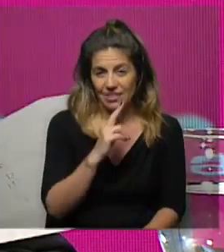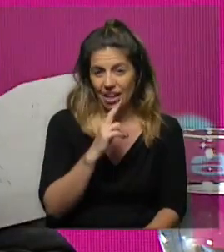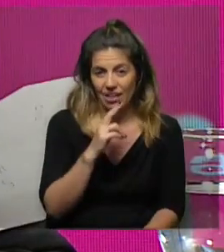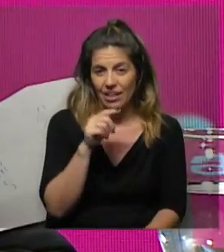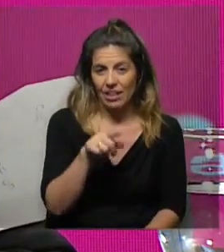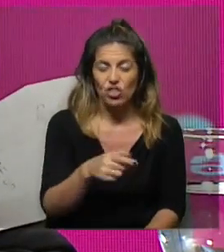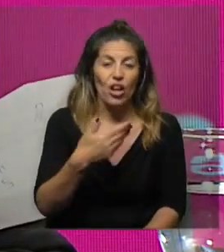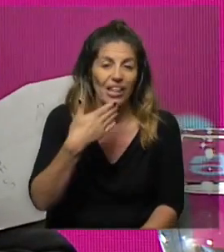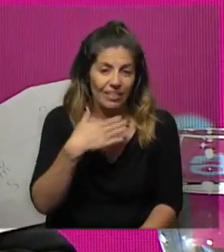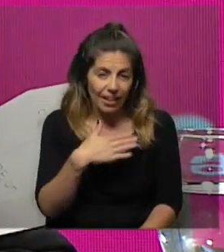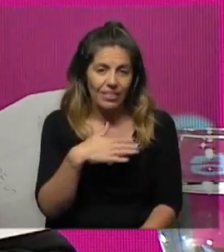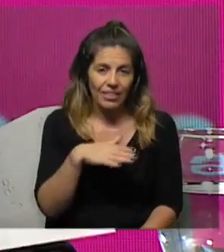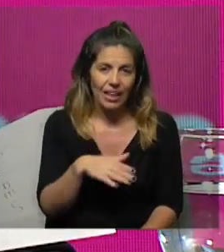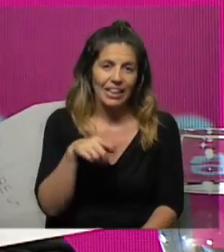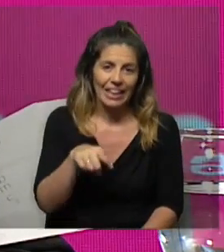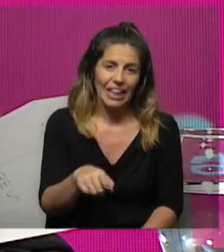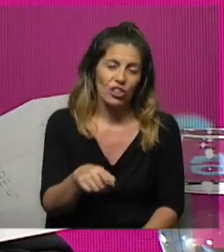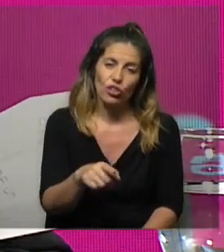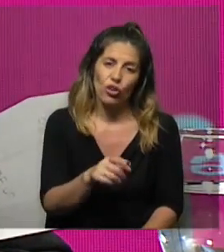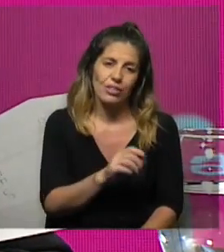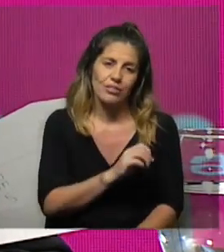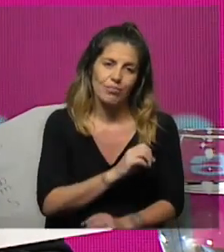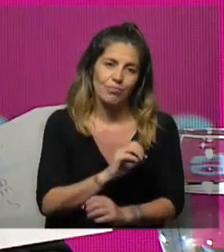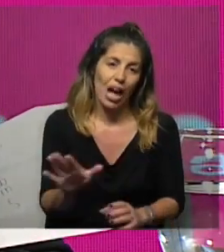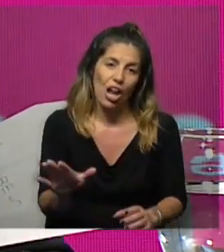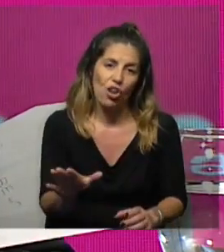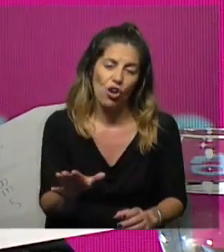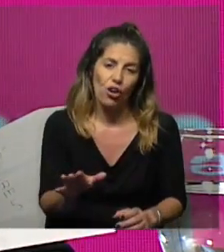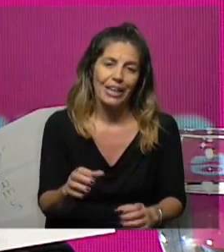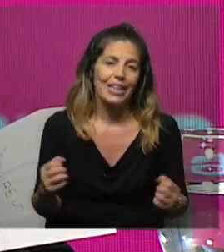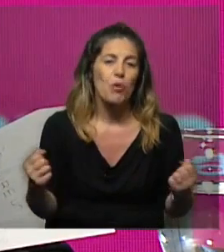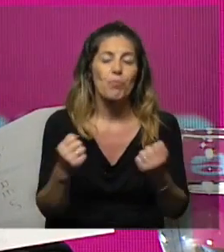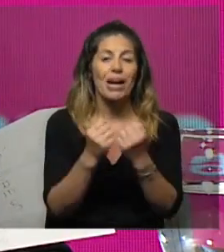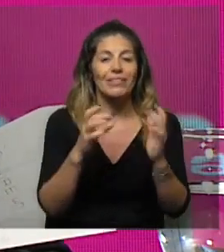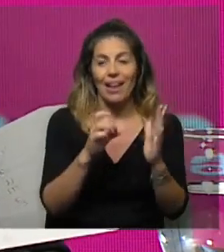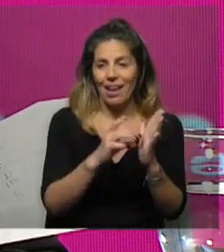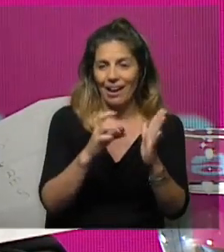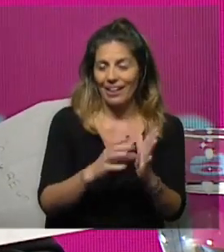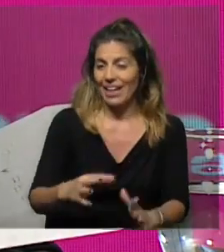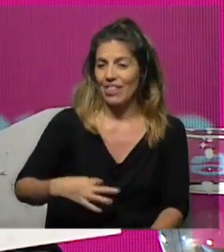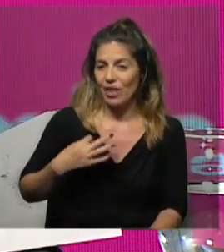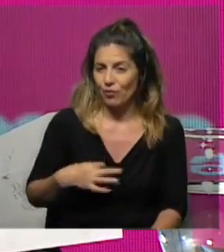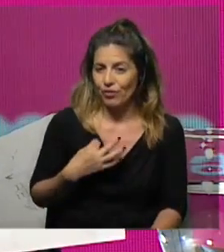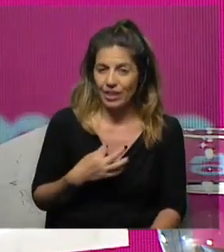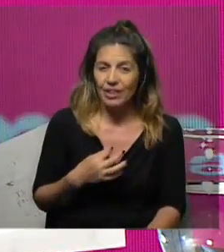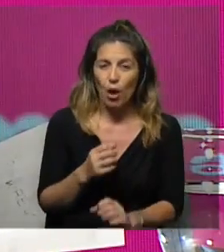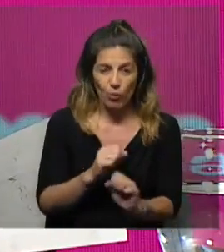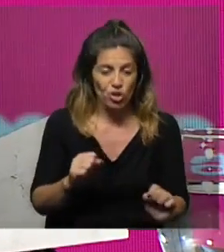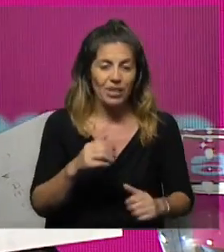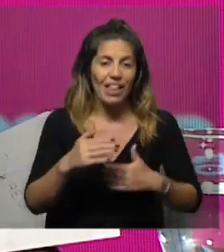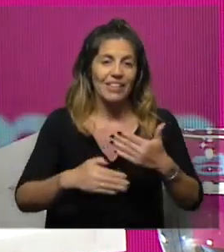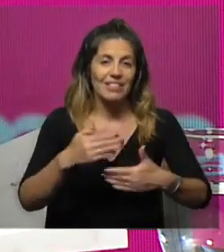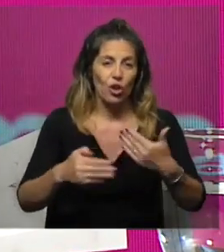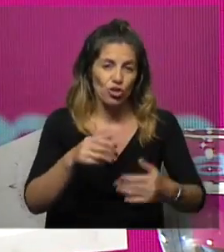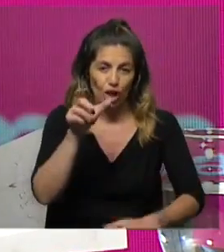el entender cabalmente que este es un flagelo de la humanidad y que de alguna manera impacta en la calidad de vida y en la posibilidad de desarrollo de